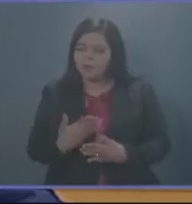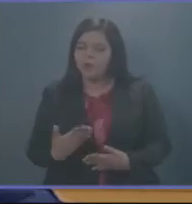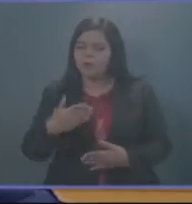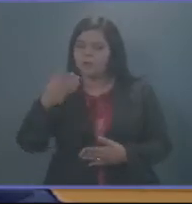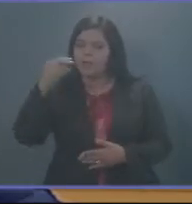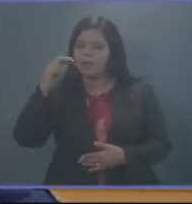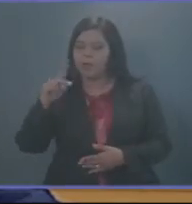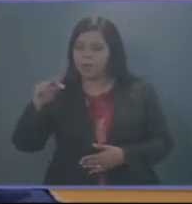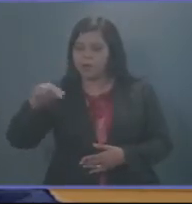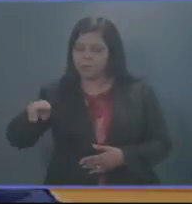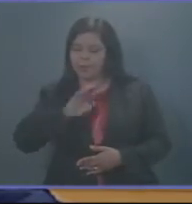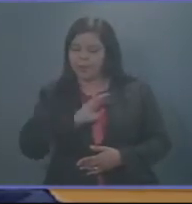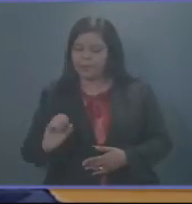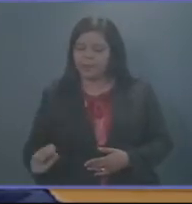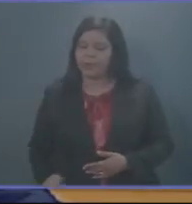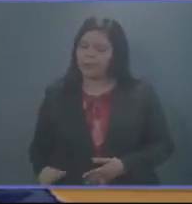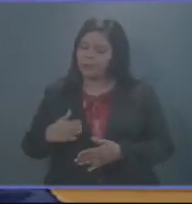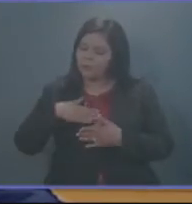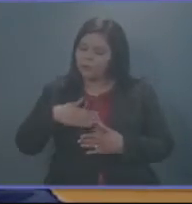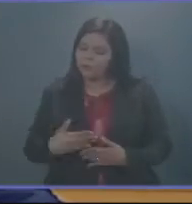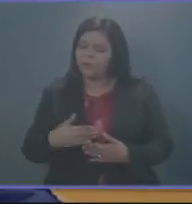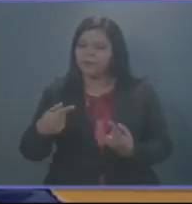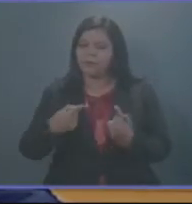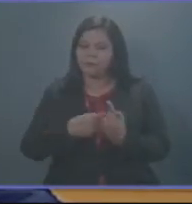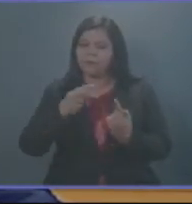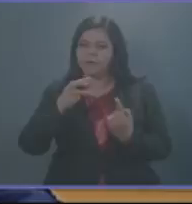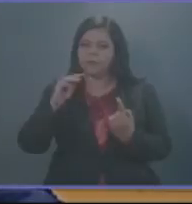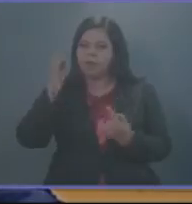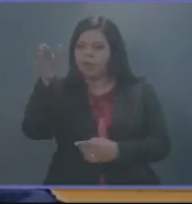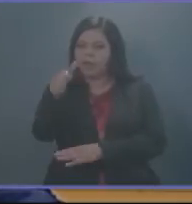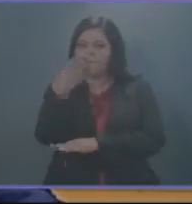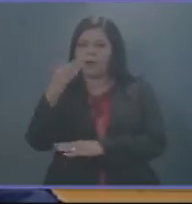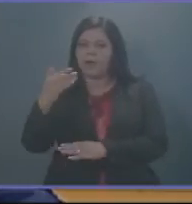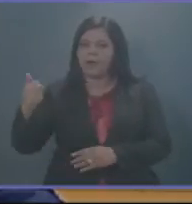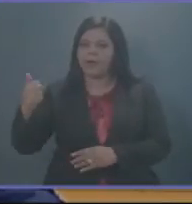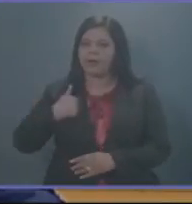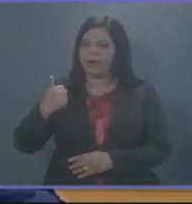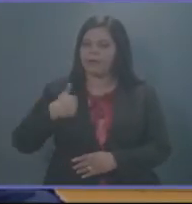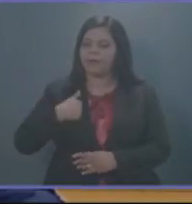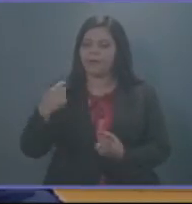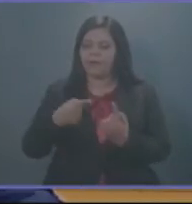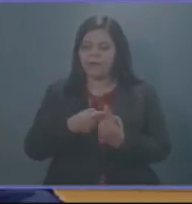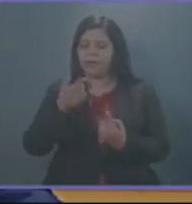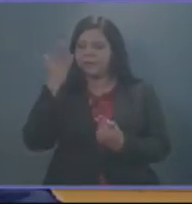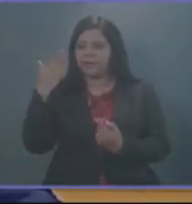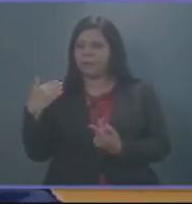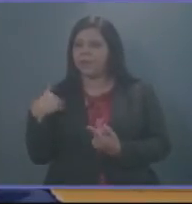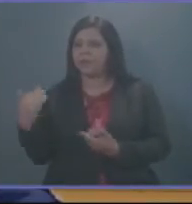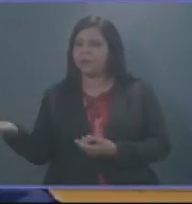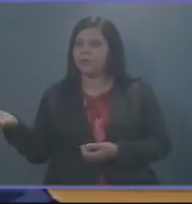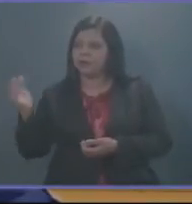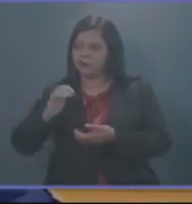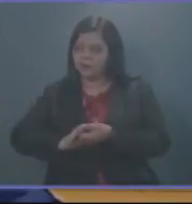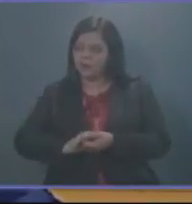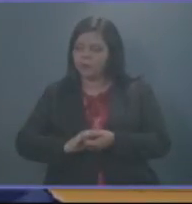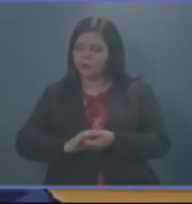Salvador, a la embajadora de Canadá, Maryse Guilbeault, quien ha sido una aliada en